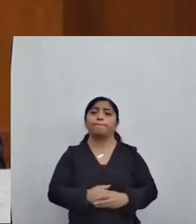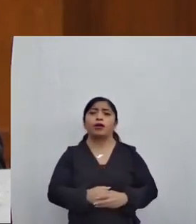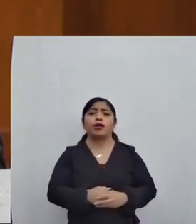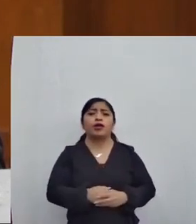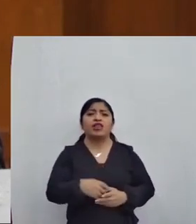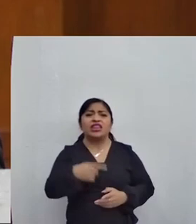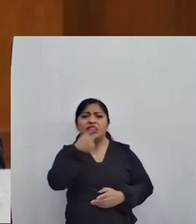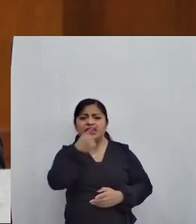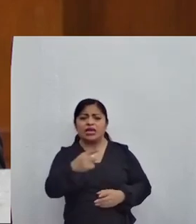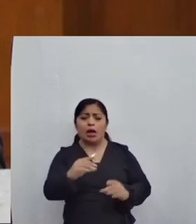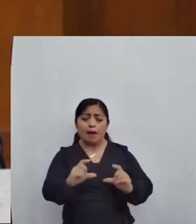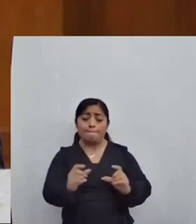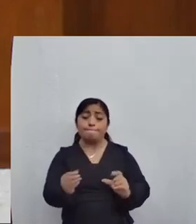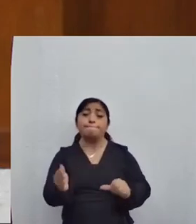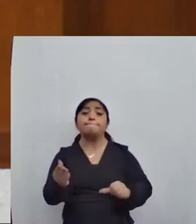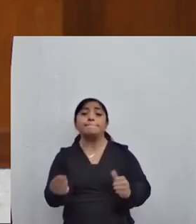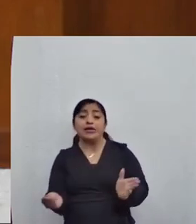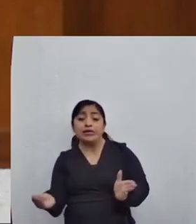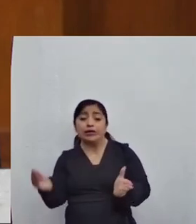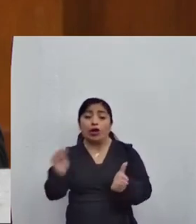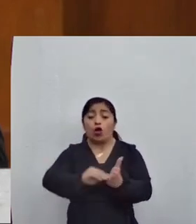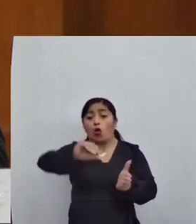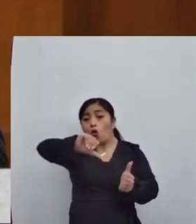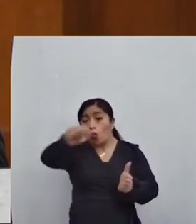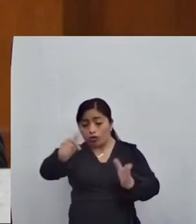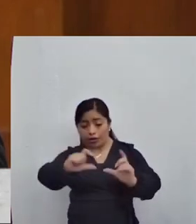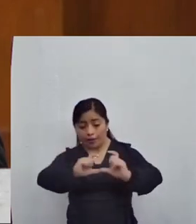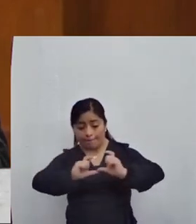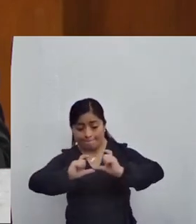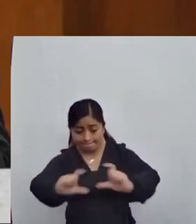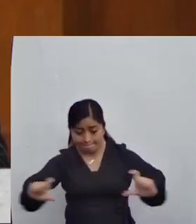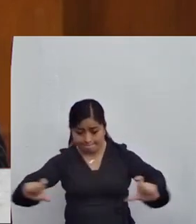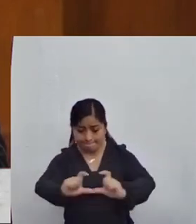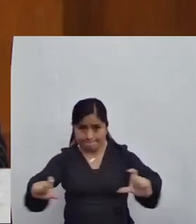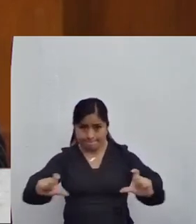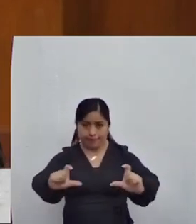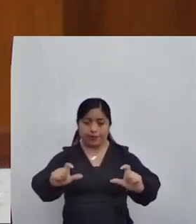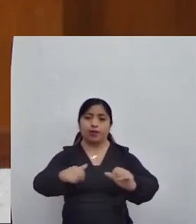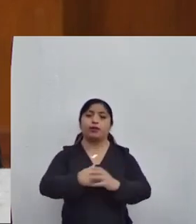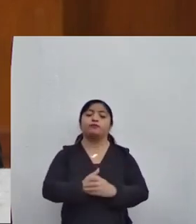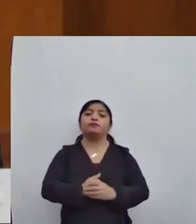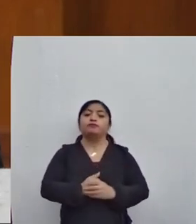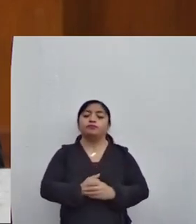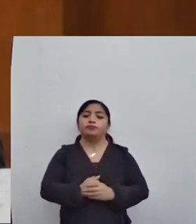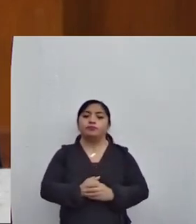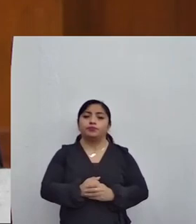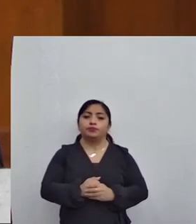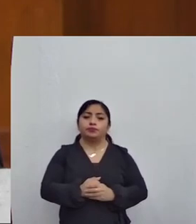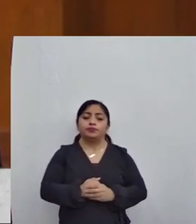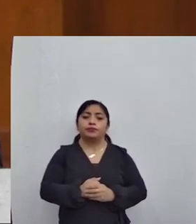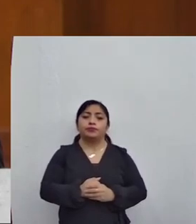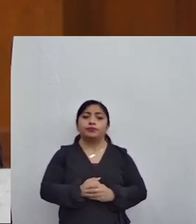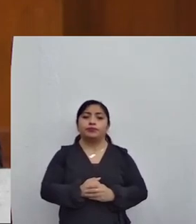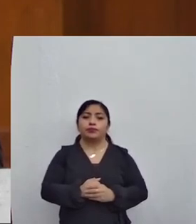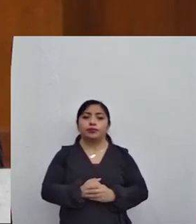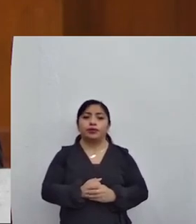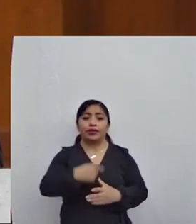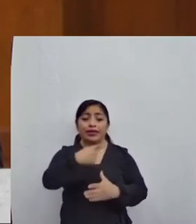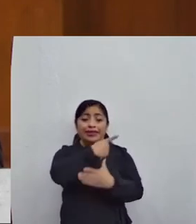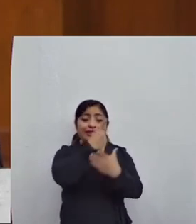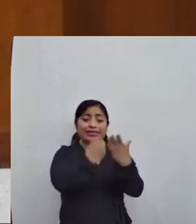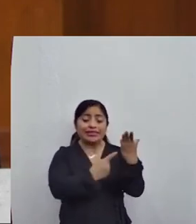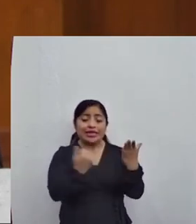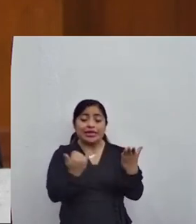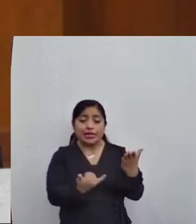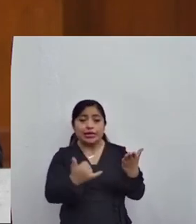que señale: el sistema tendrá los siguientes objetivos. Fracción octava: diseñar y proponer